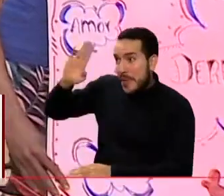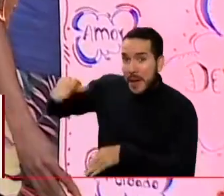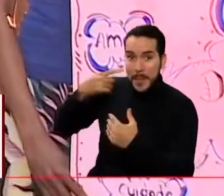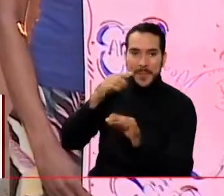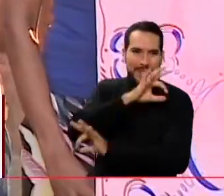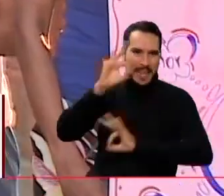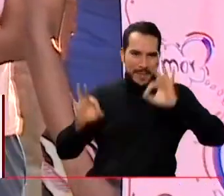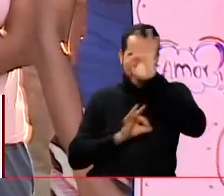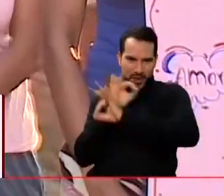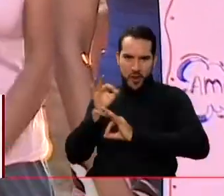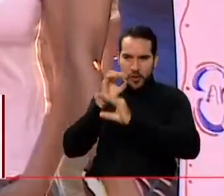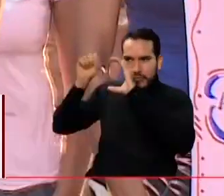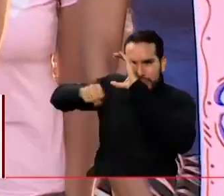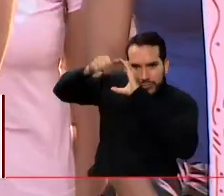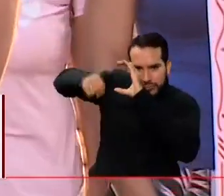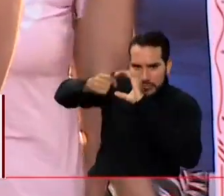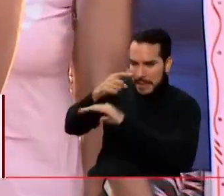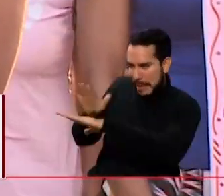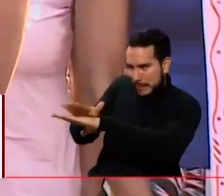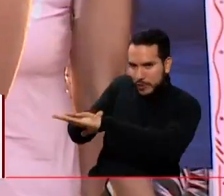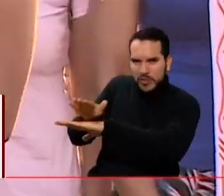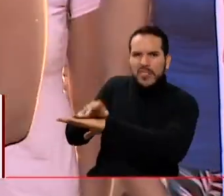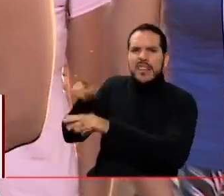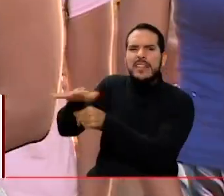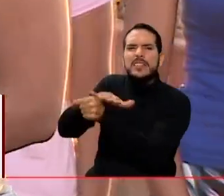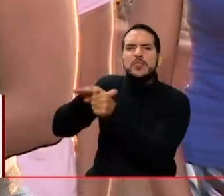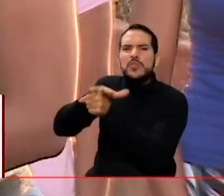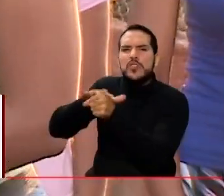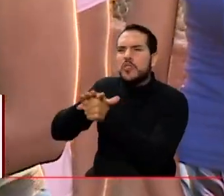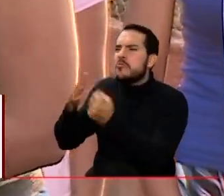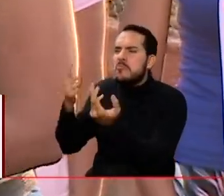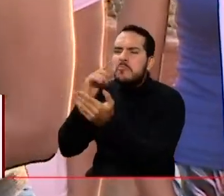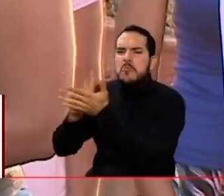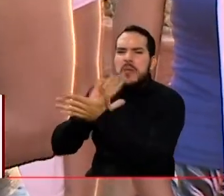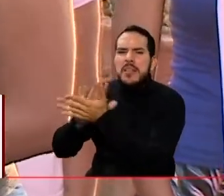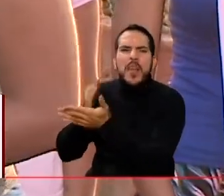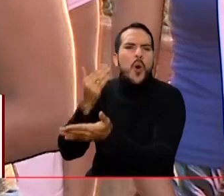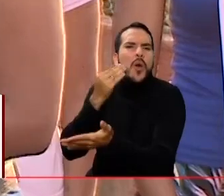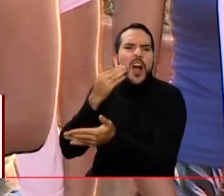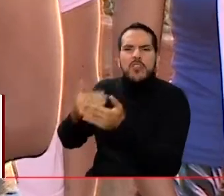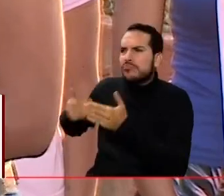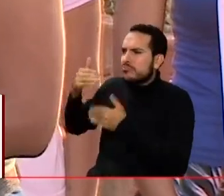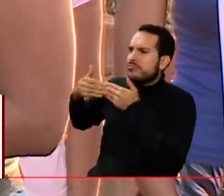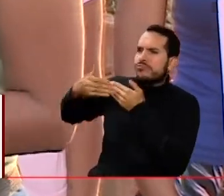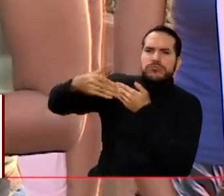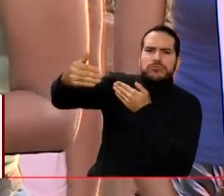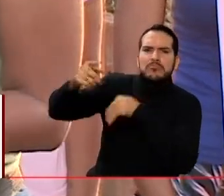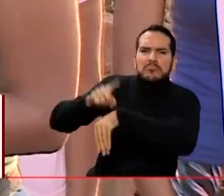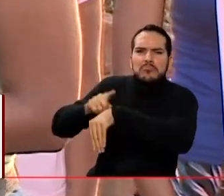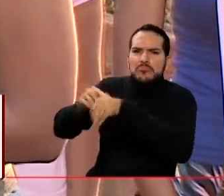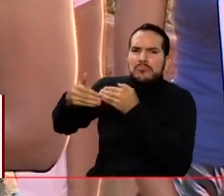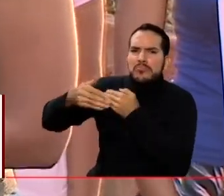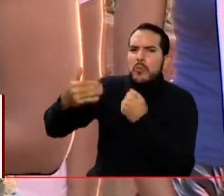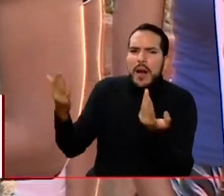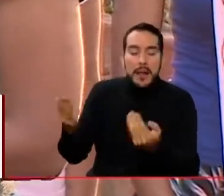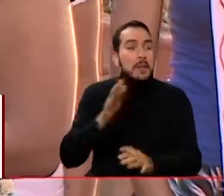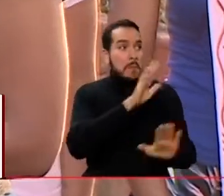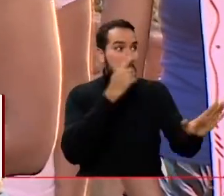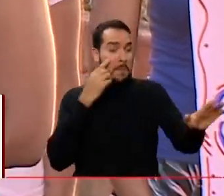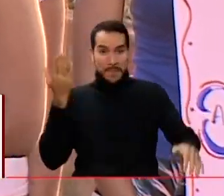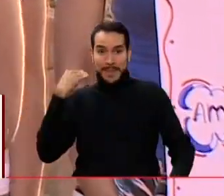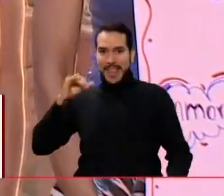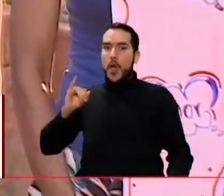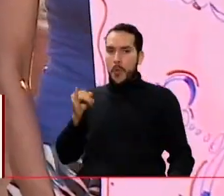¿Cuál es la situación? ¿Hace cuánto están sin docentes los estudiantes? Desde el jueves, ¿no? O sea, los niños empezaron con